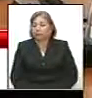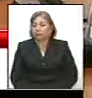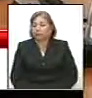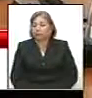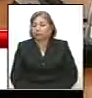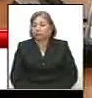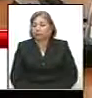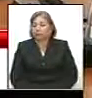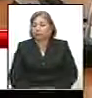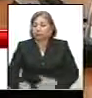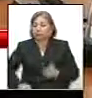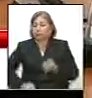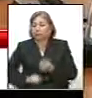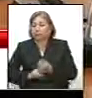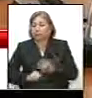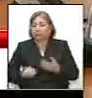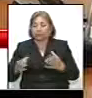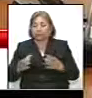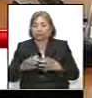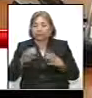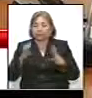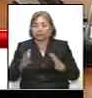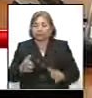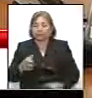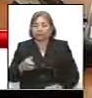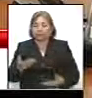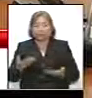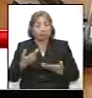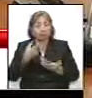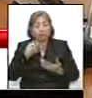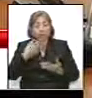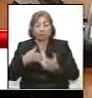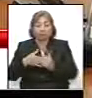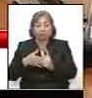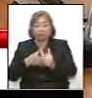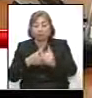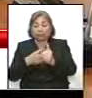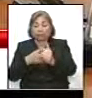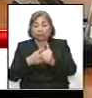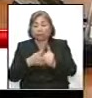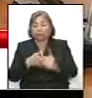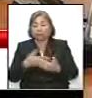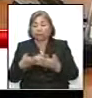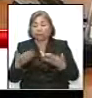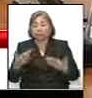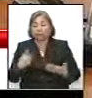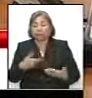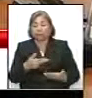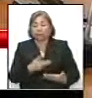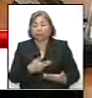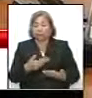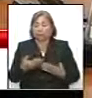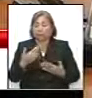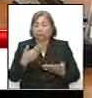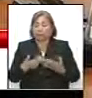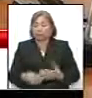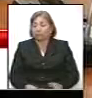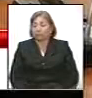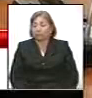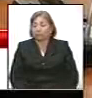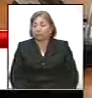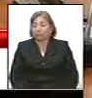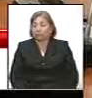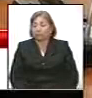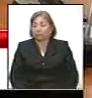con el apoyo de acá del congresista, de lo que nos había guiado, de por dónde nosotros podíamos proceder. Para